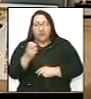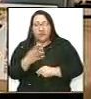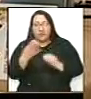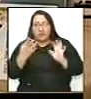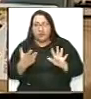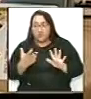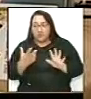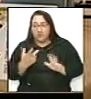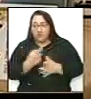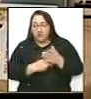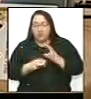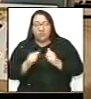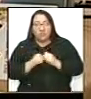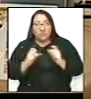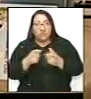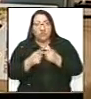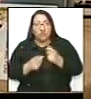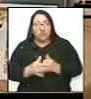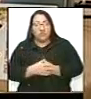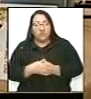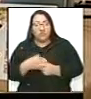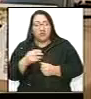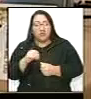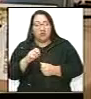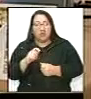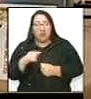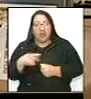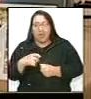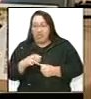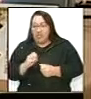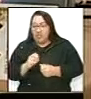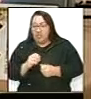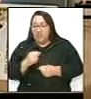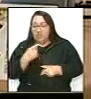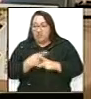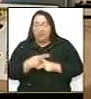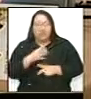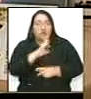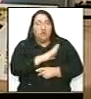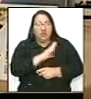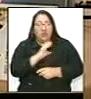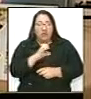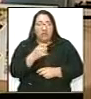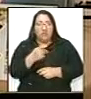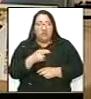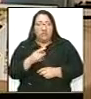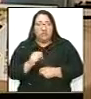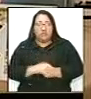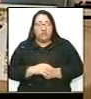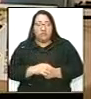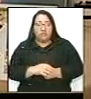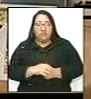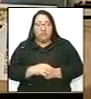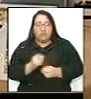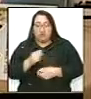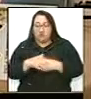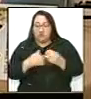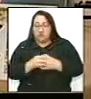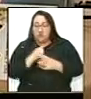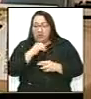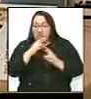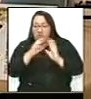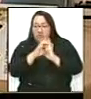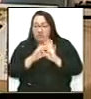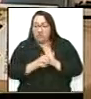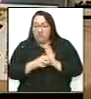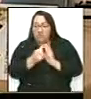248 formulada por la congresista Gloria Montenegro Figueroa contra el exfiscal de la Nación Pedro Chávarri Vallejos en el extremo de la infracción